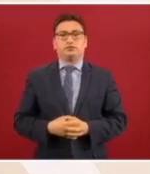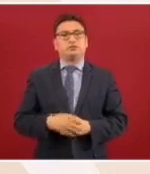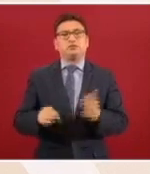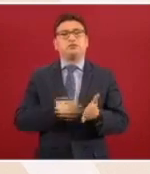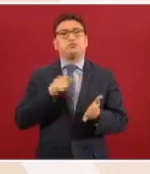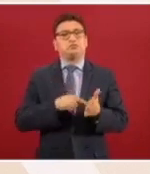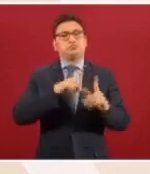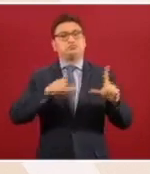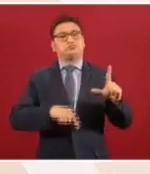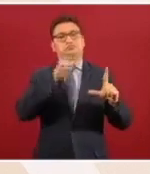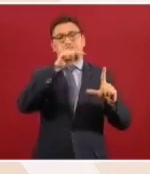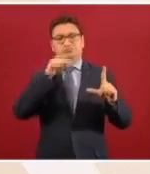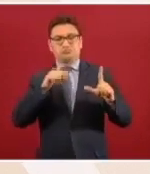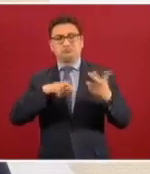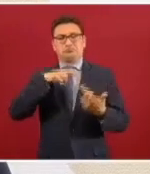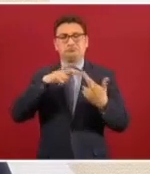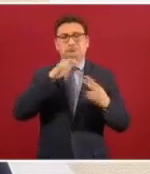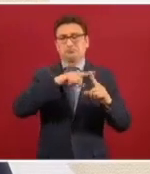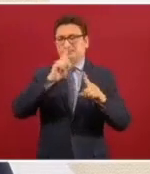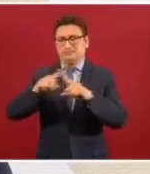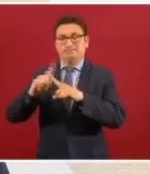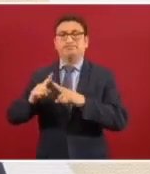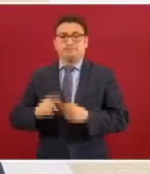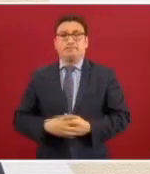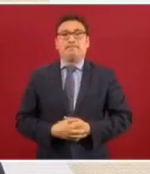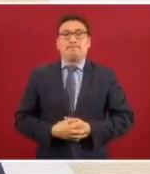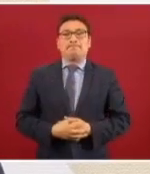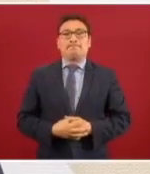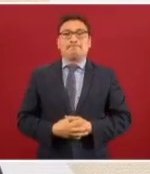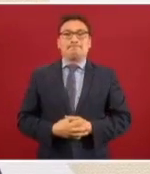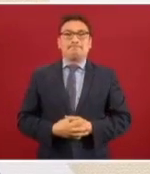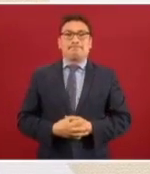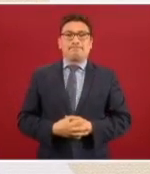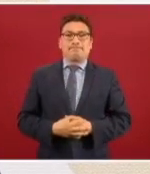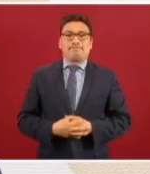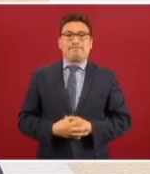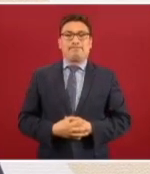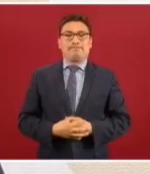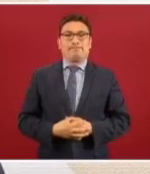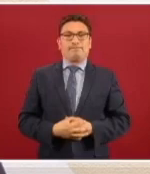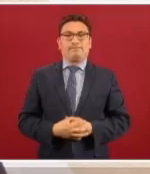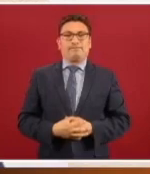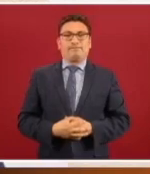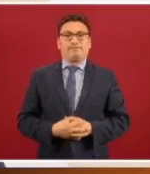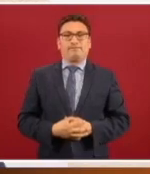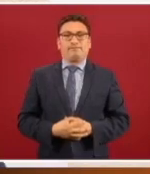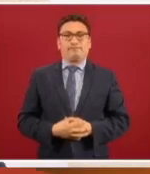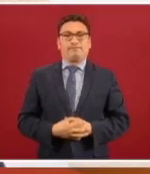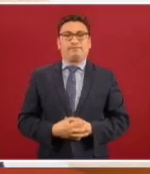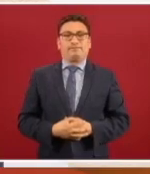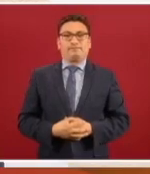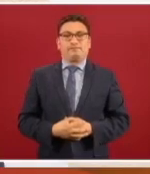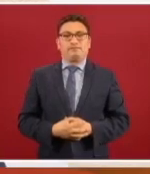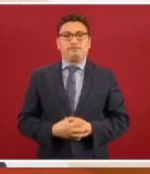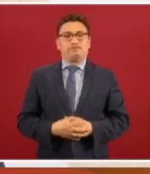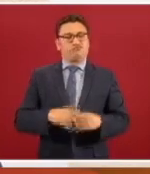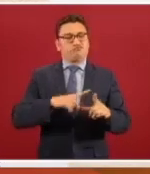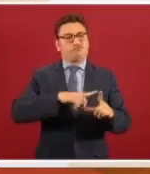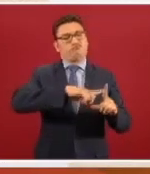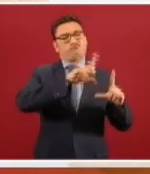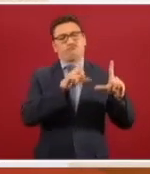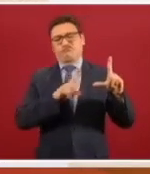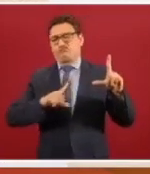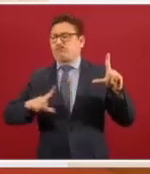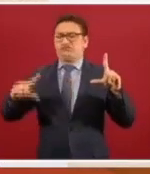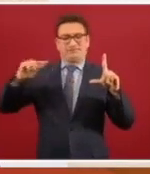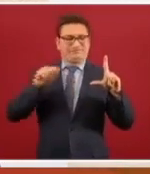otras regiones del país. Está asegurado en todo el territorio